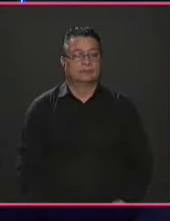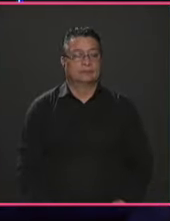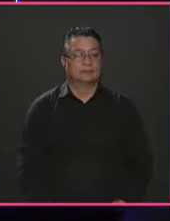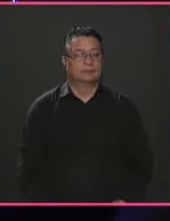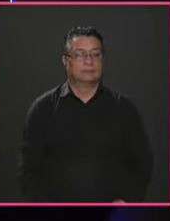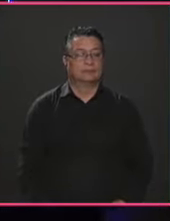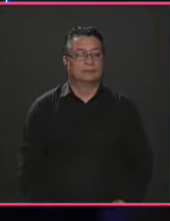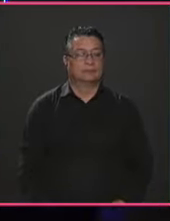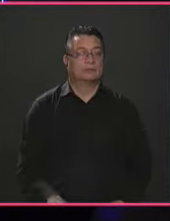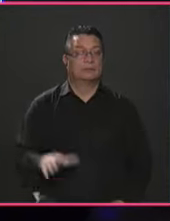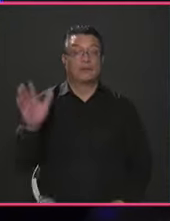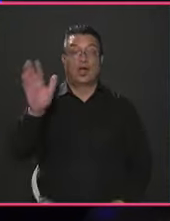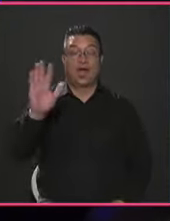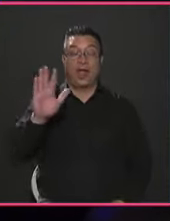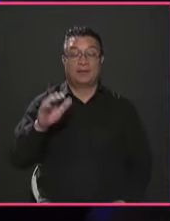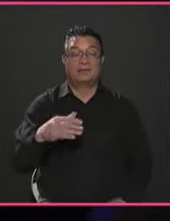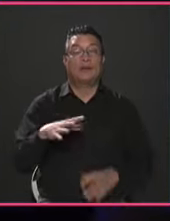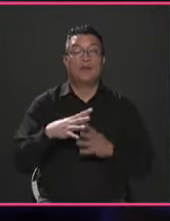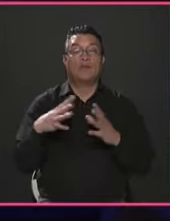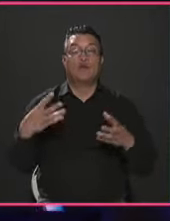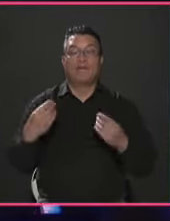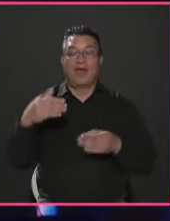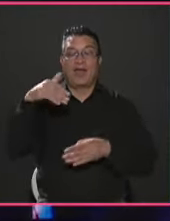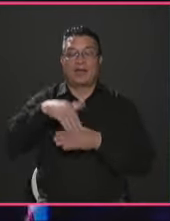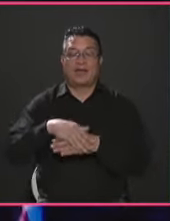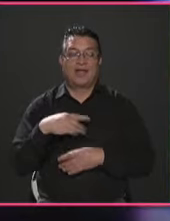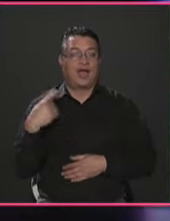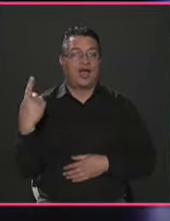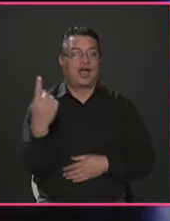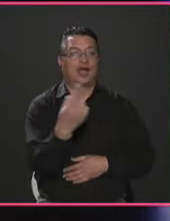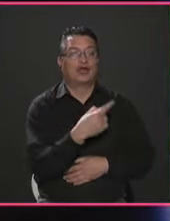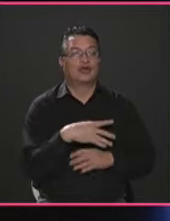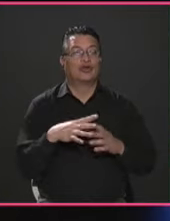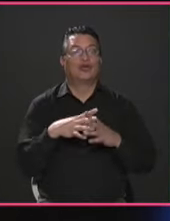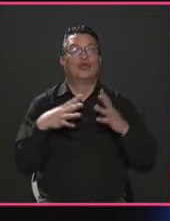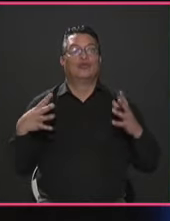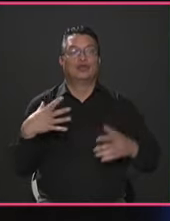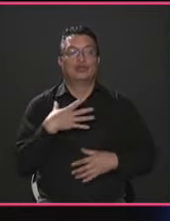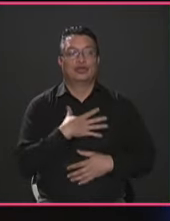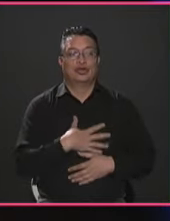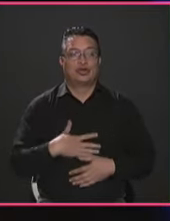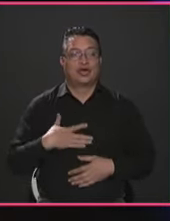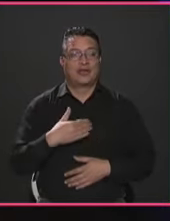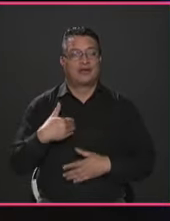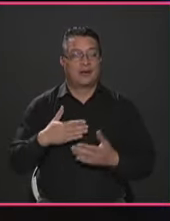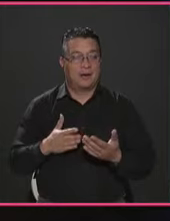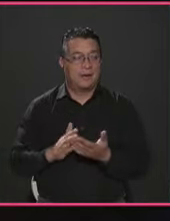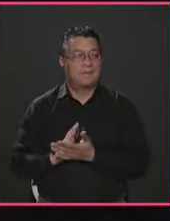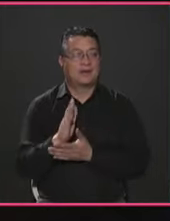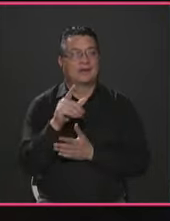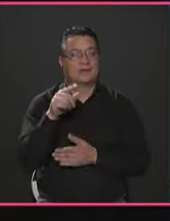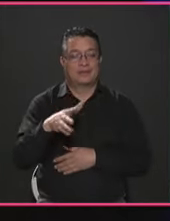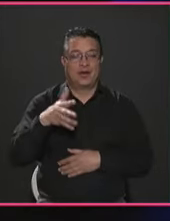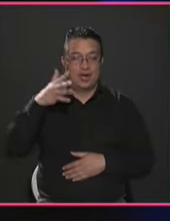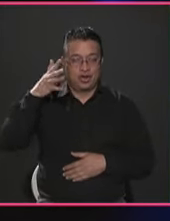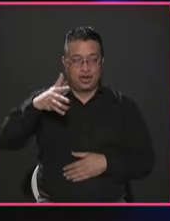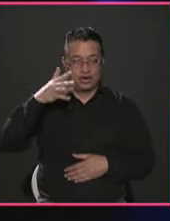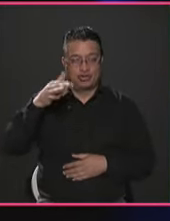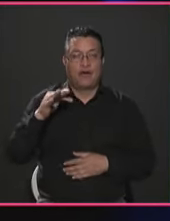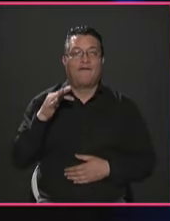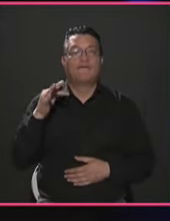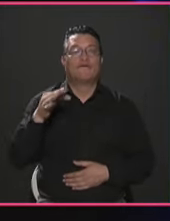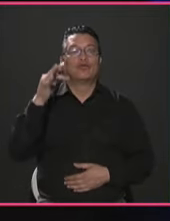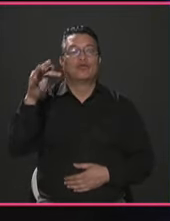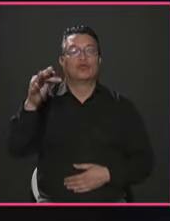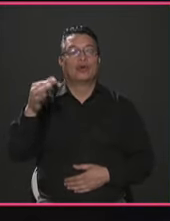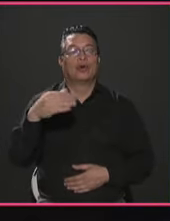Génova Hola muy buenas tardes a todos y todas estoy muy contento de de participar en esta versión del Congreso el futuro